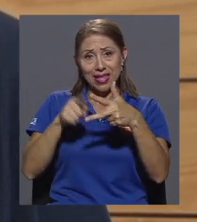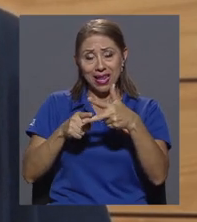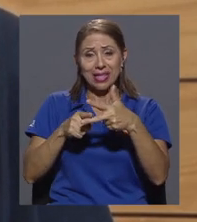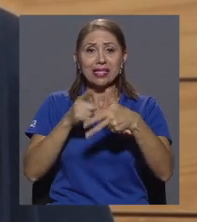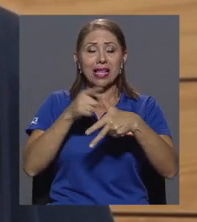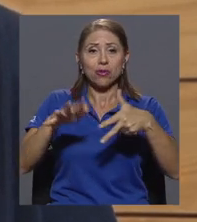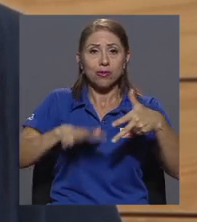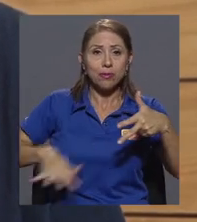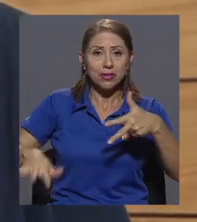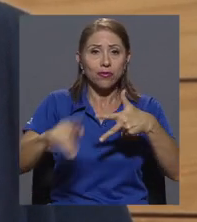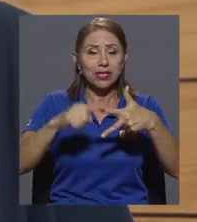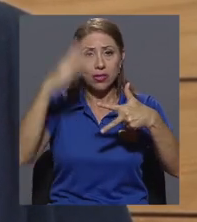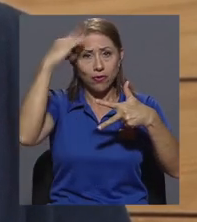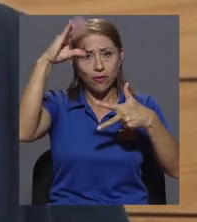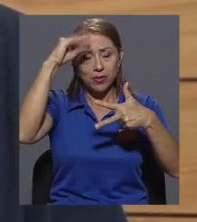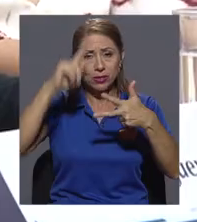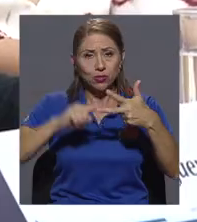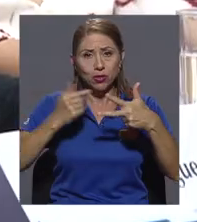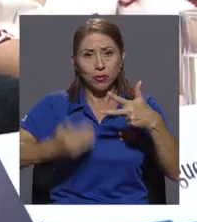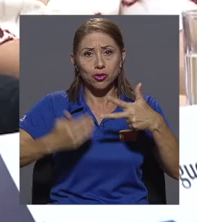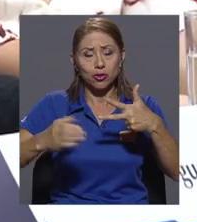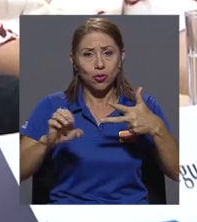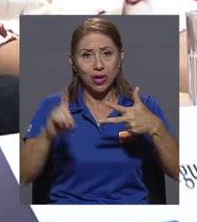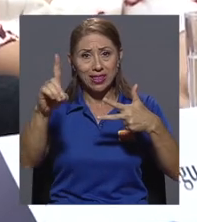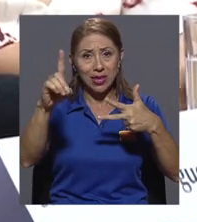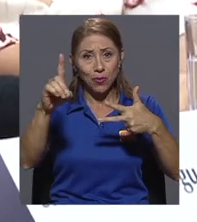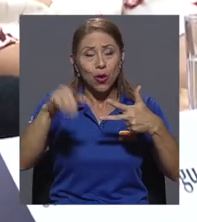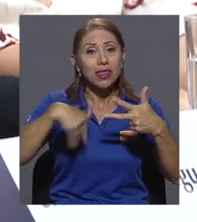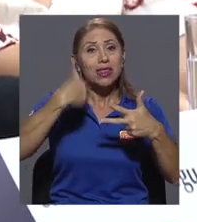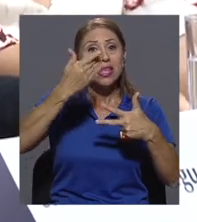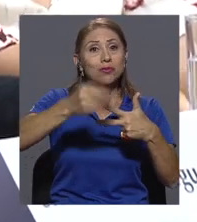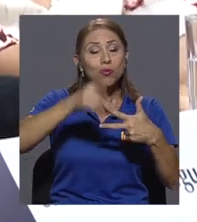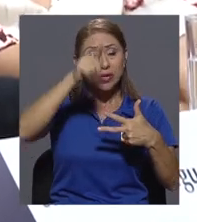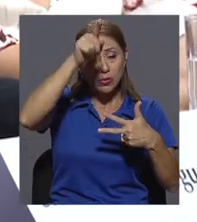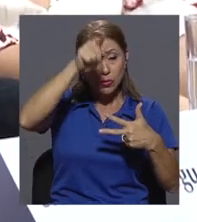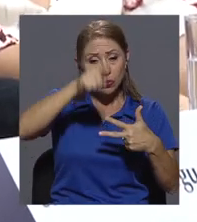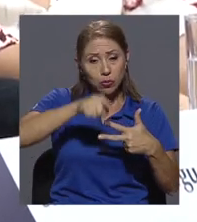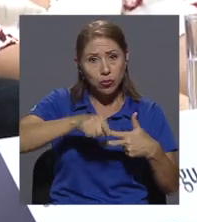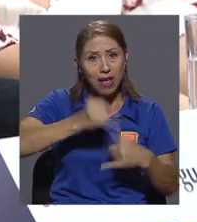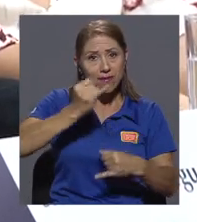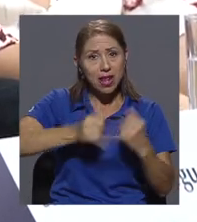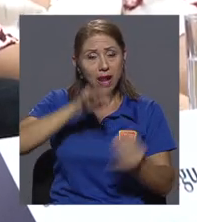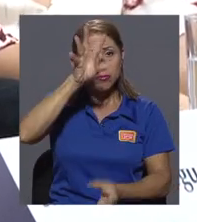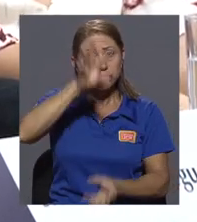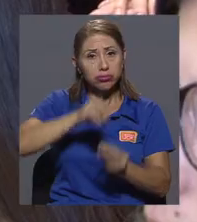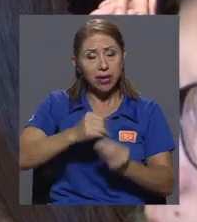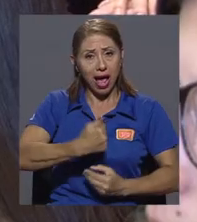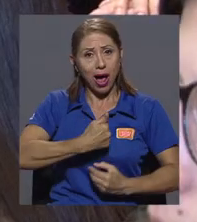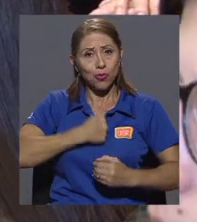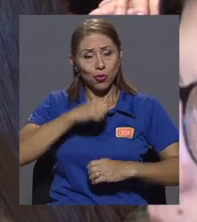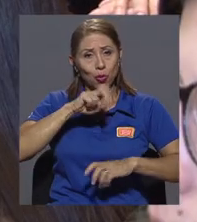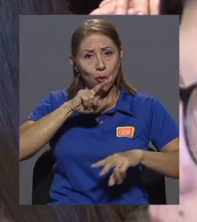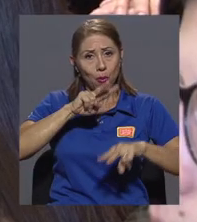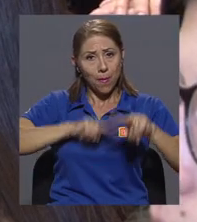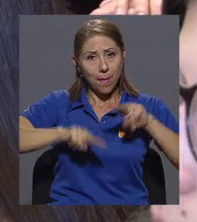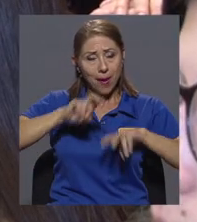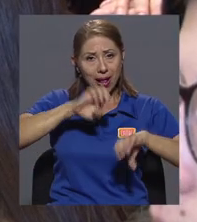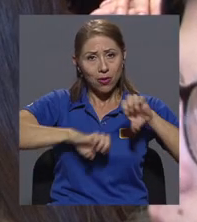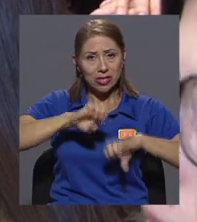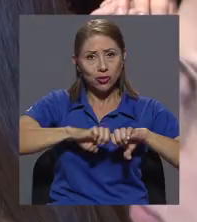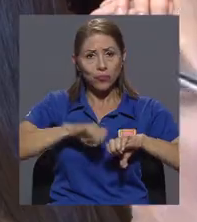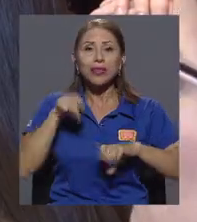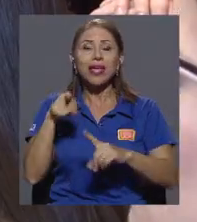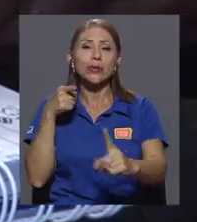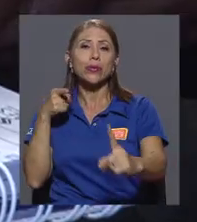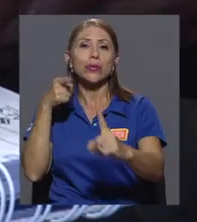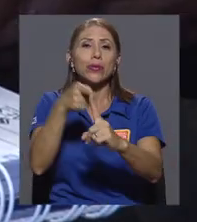espacio físico, información y proceso educativo, se hace una autovaloración. La guía de accesibilidad está dirigida al